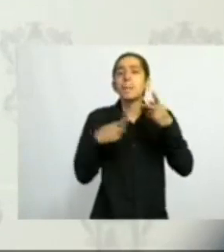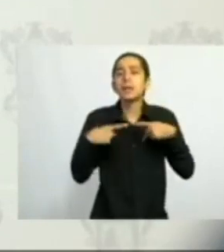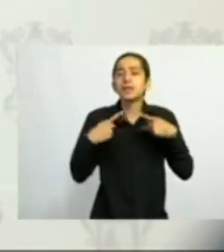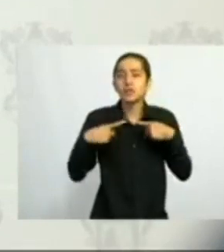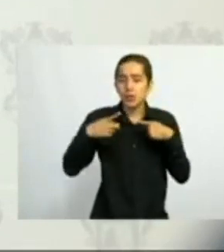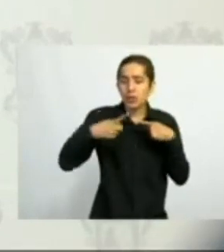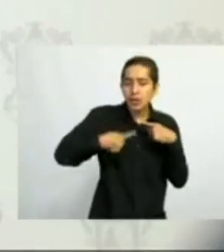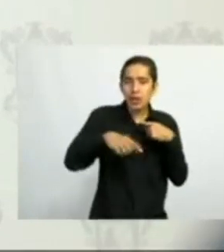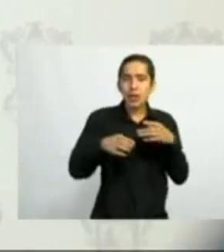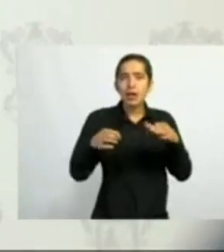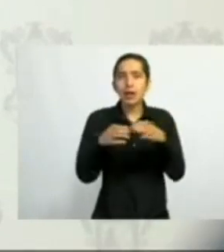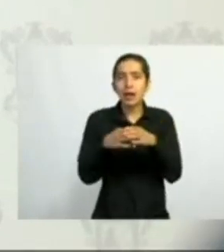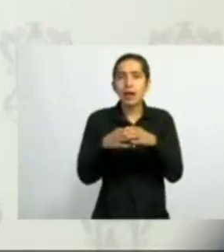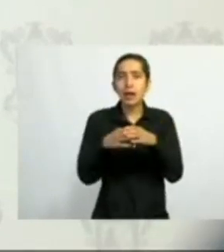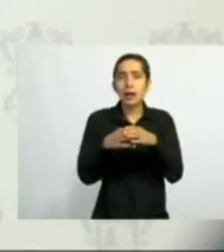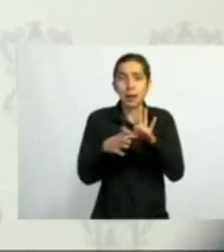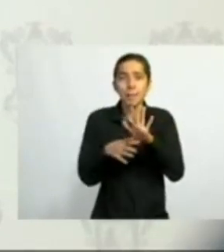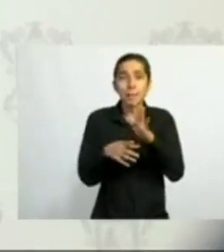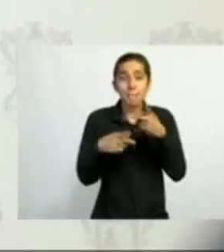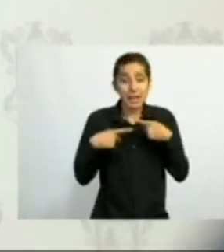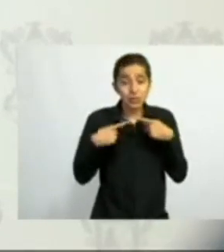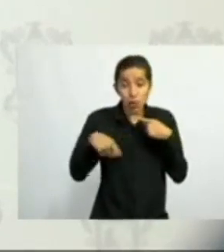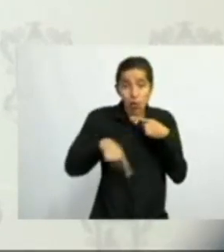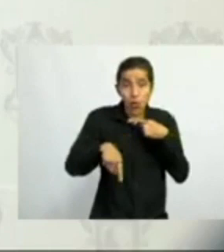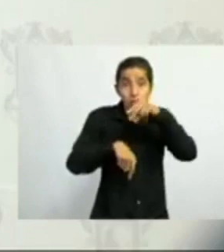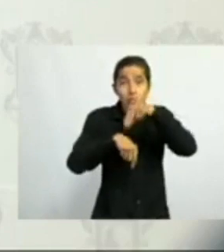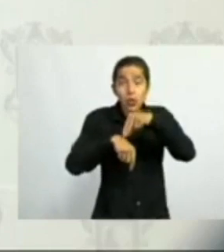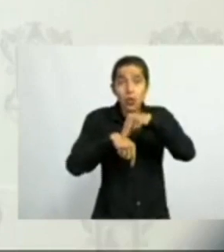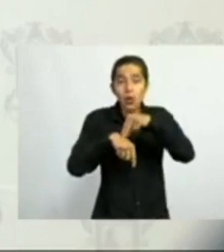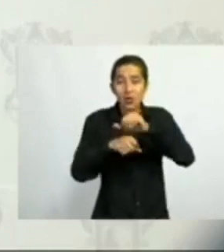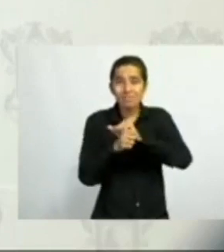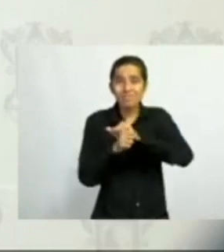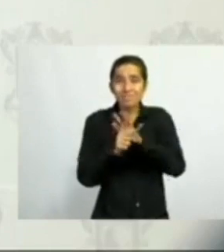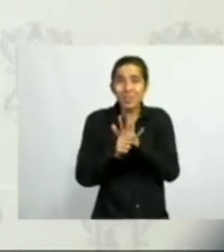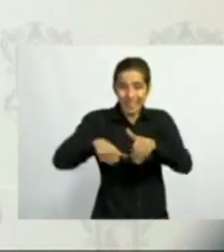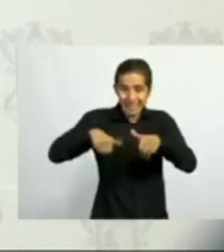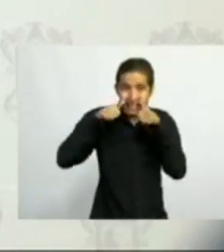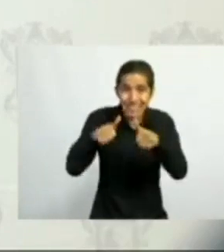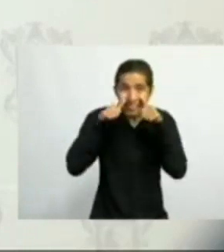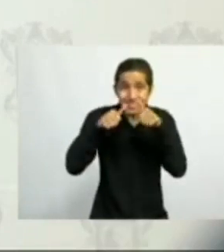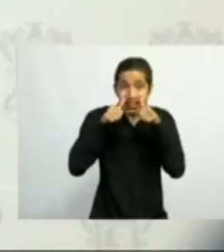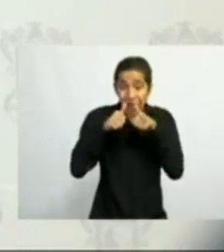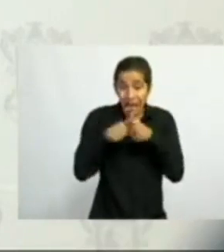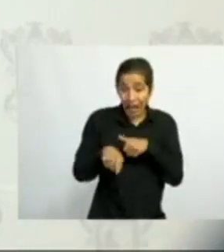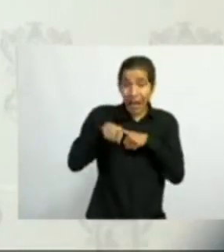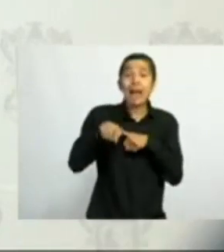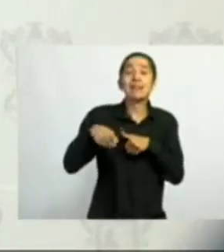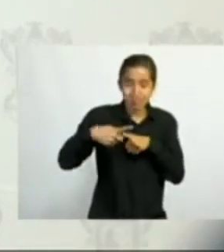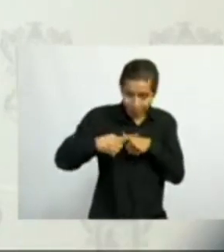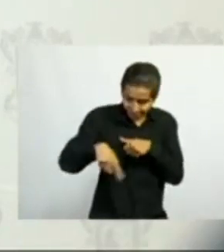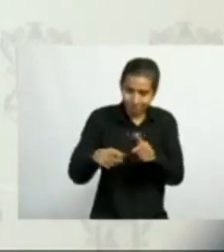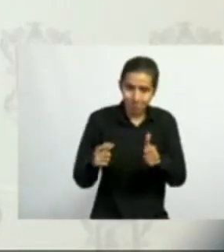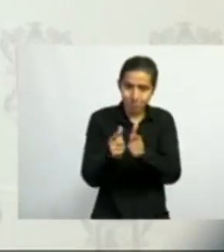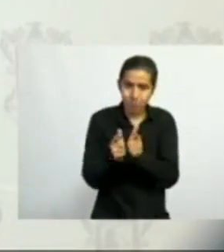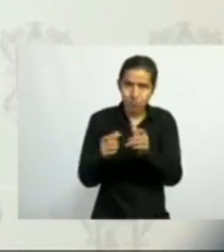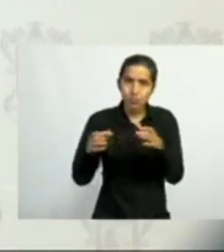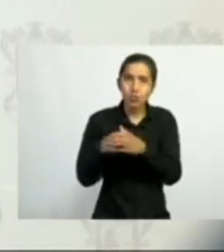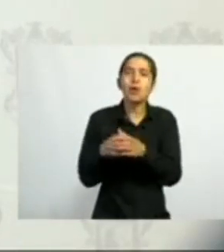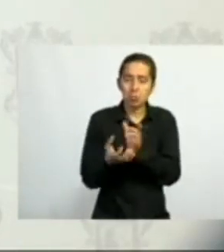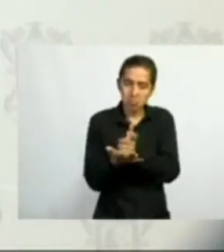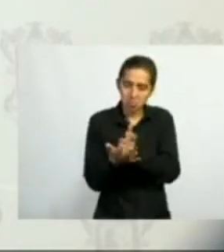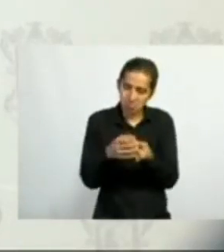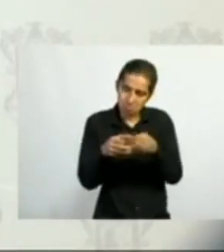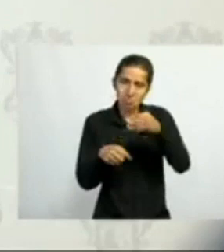que están en la primera línea de batalla frente al COVID-19. Asimismo, hemos modificado y